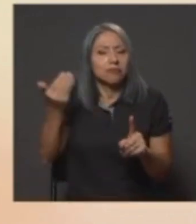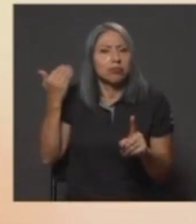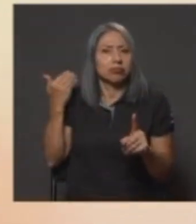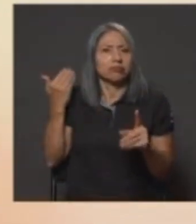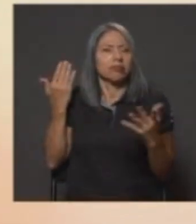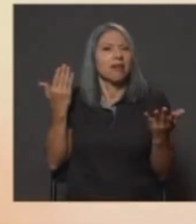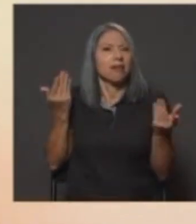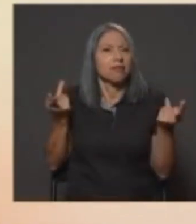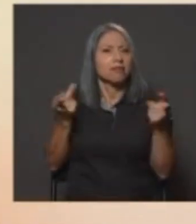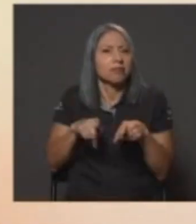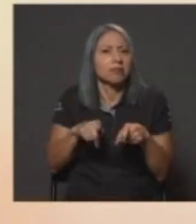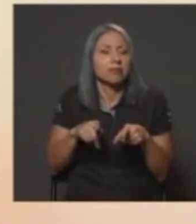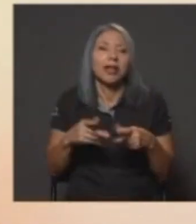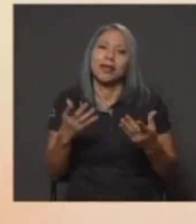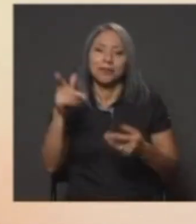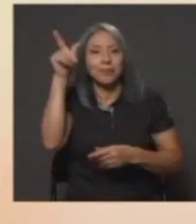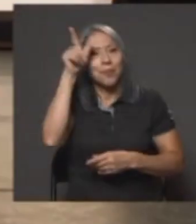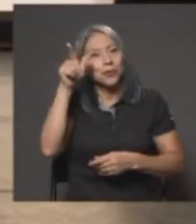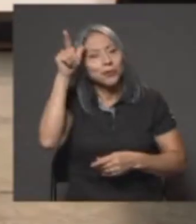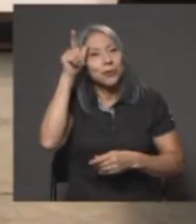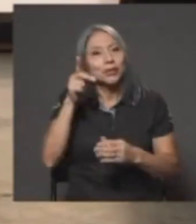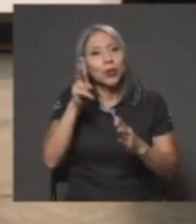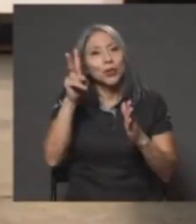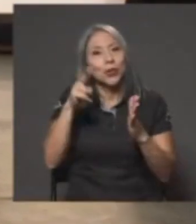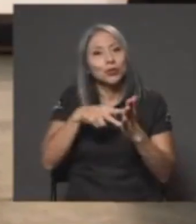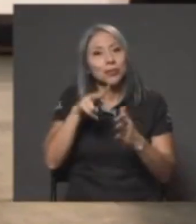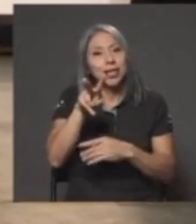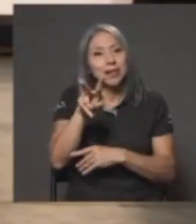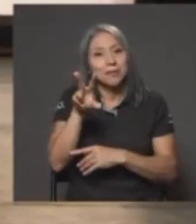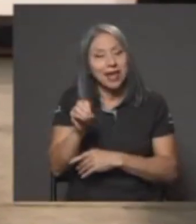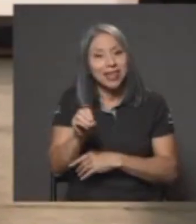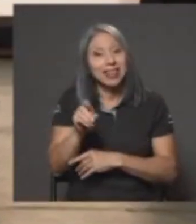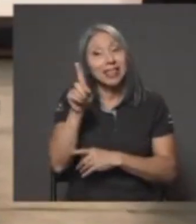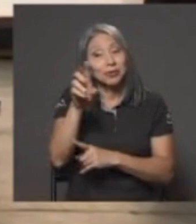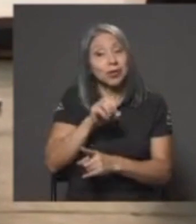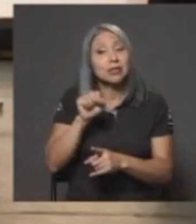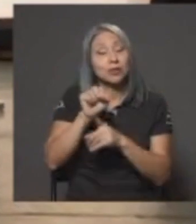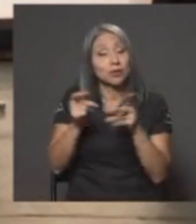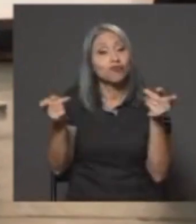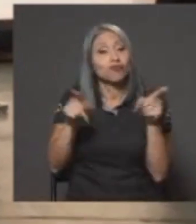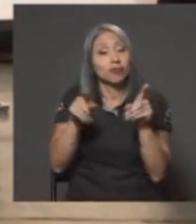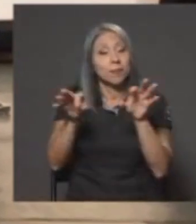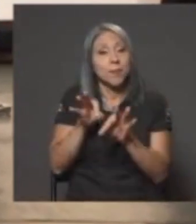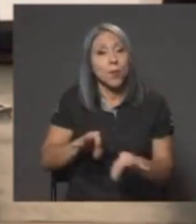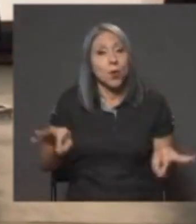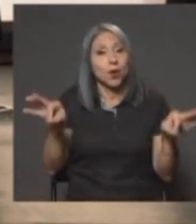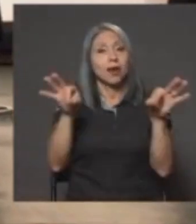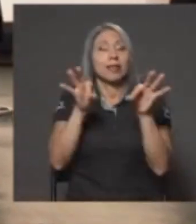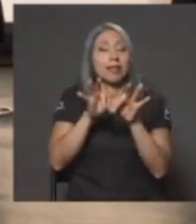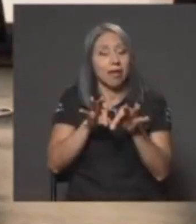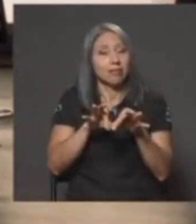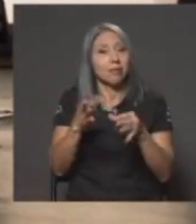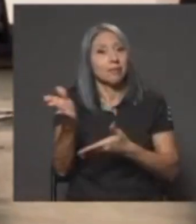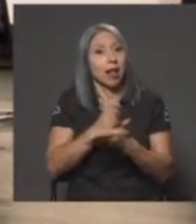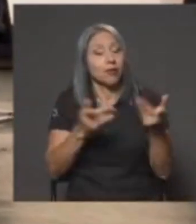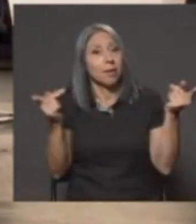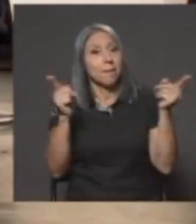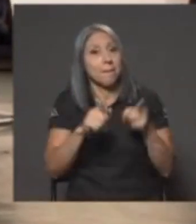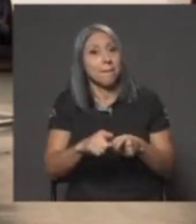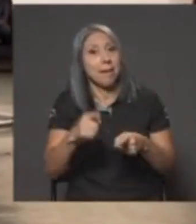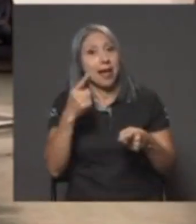2020 es una cicatriz importante, y es una cicatriz